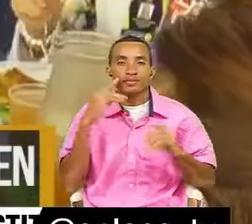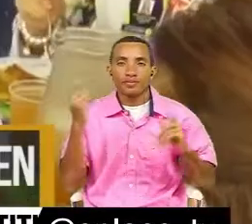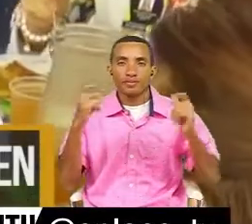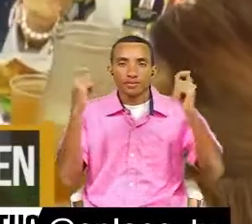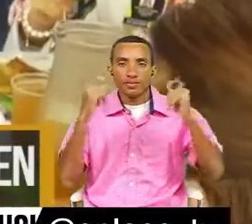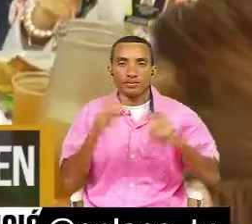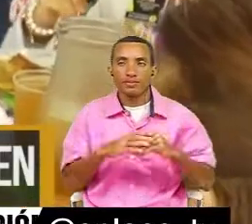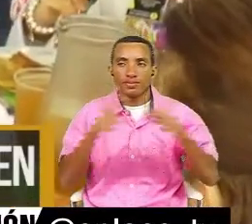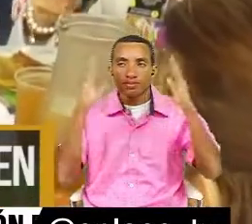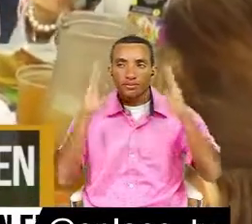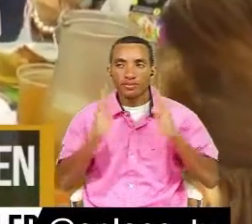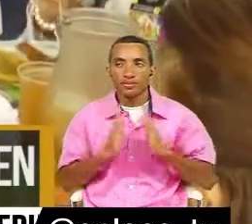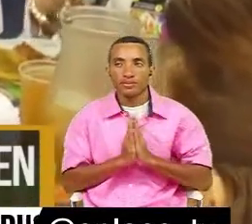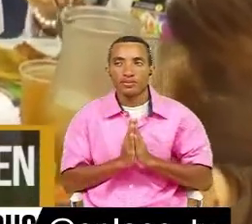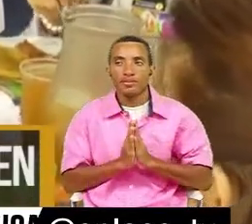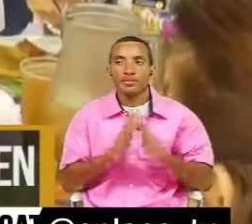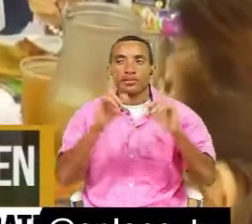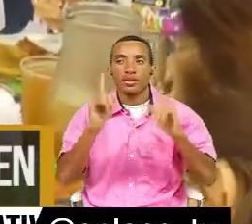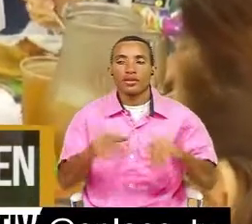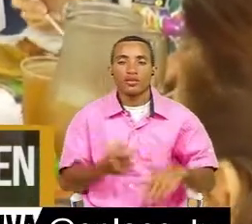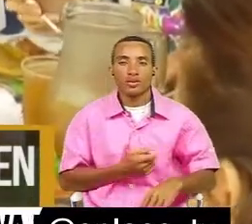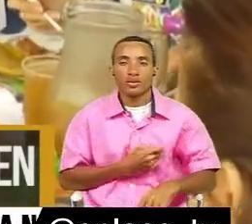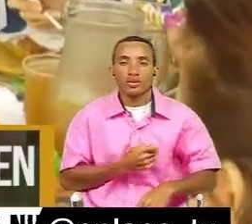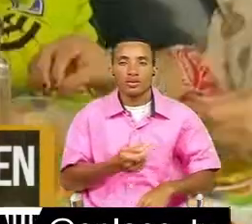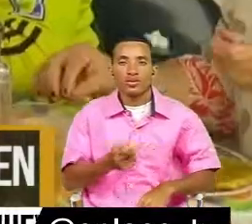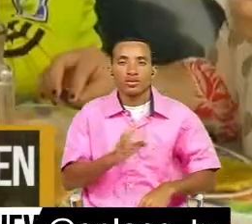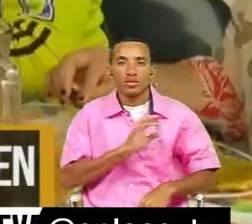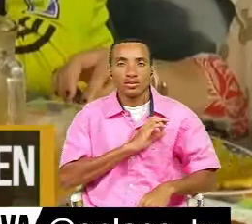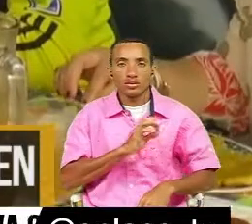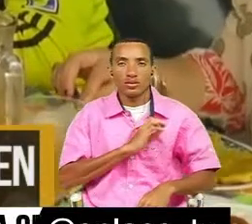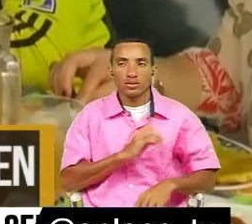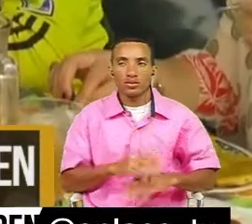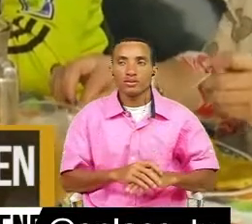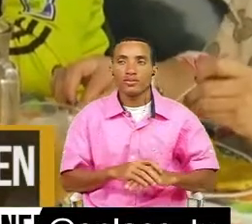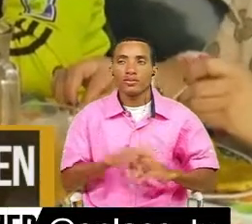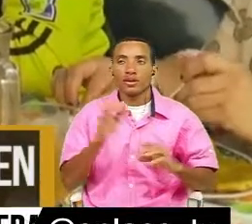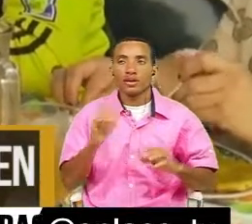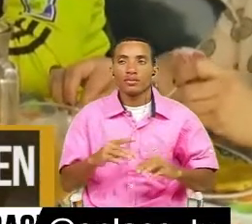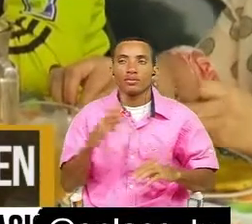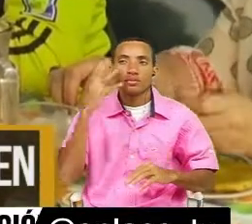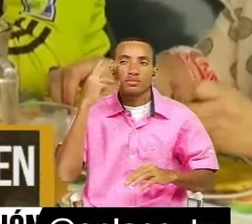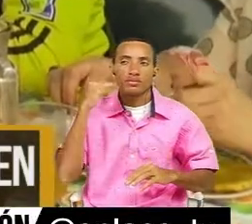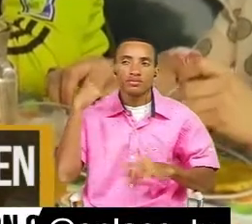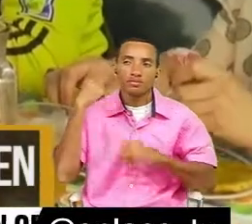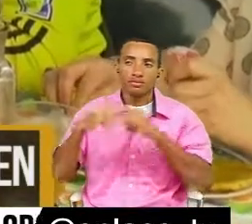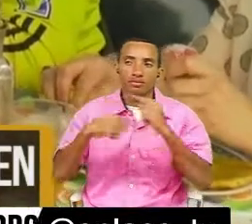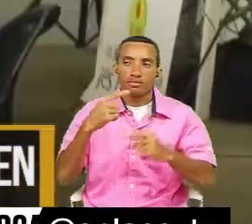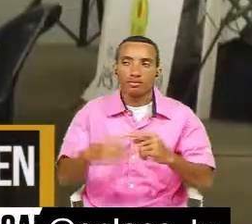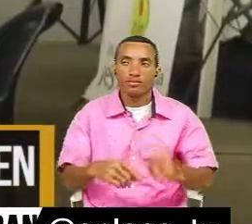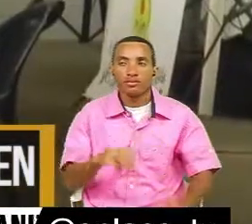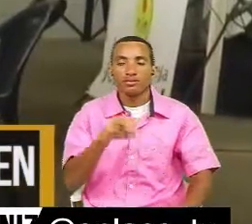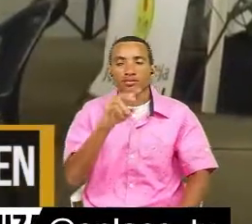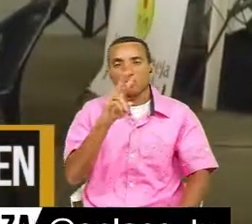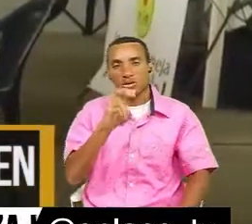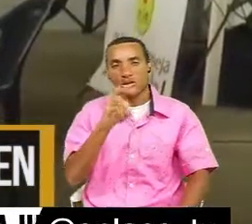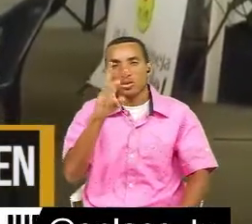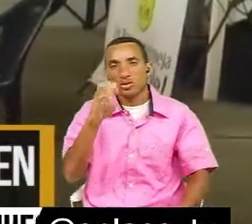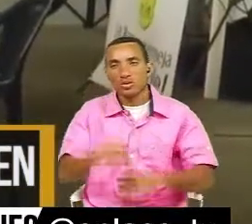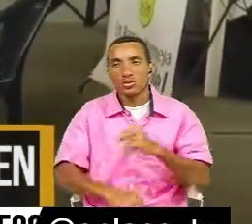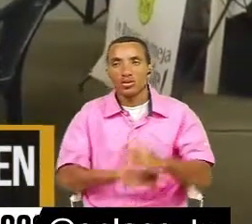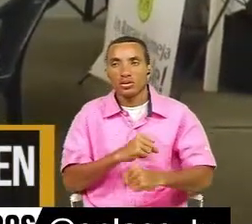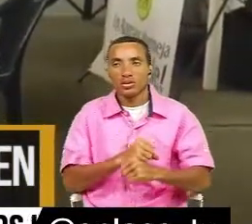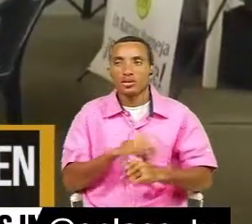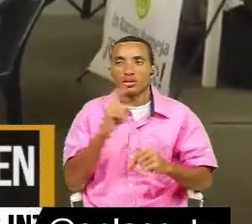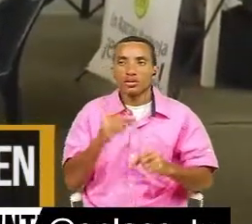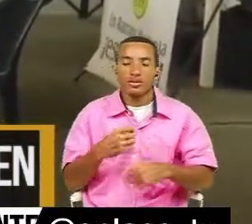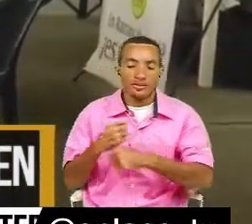Virgen del Carmen, ahora este sábado. Aquí tradicionalmente en los últimos 7-8 años se hace el